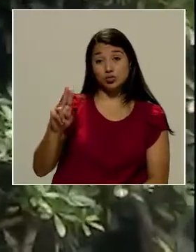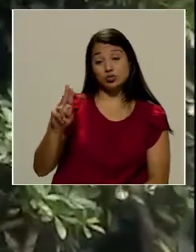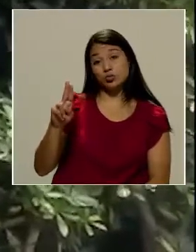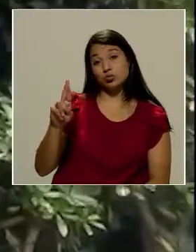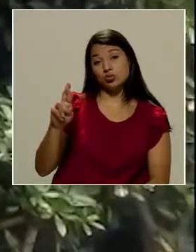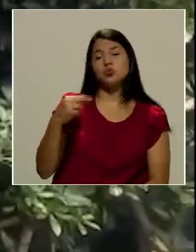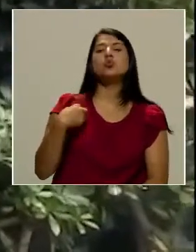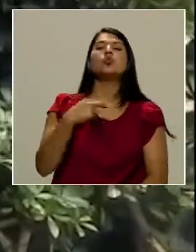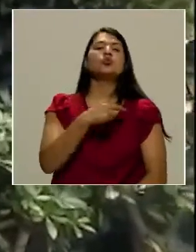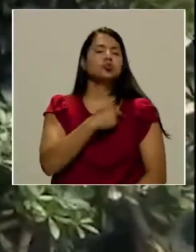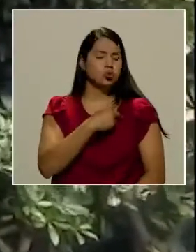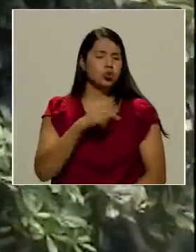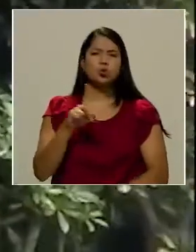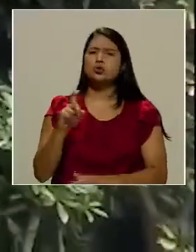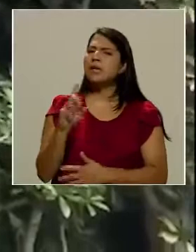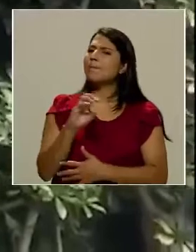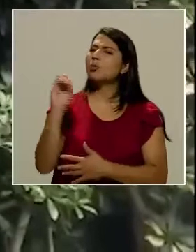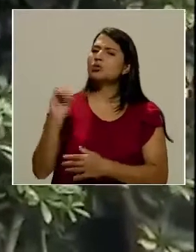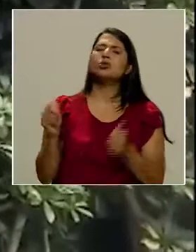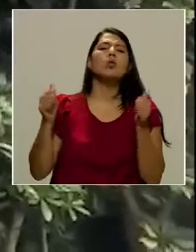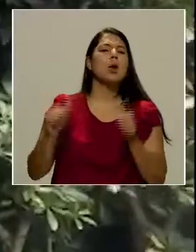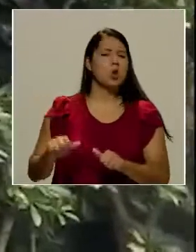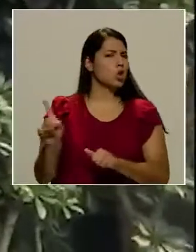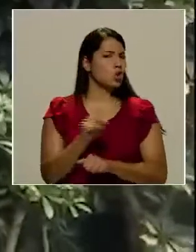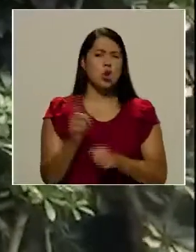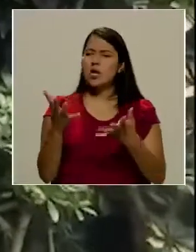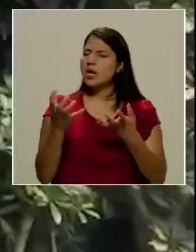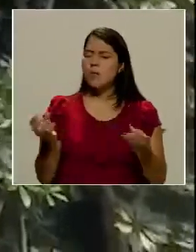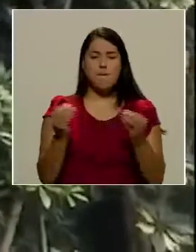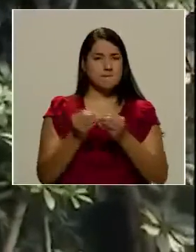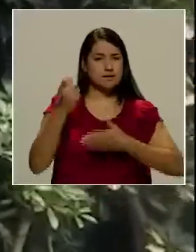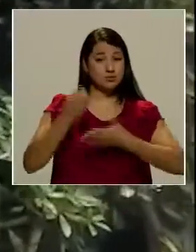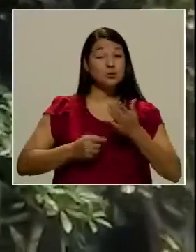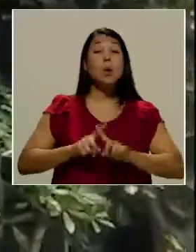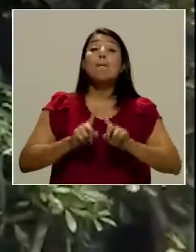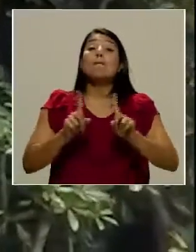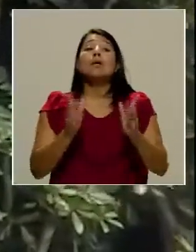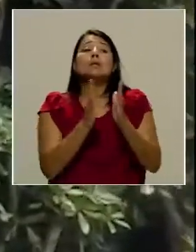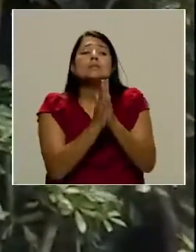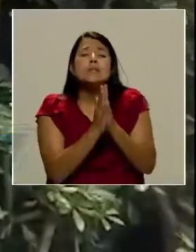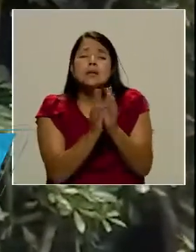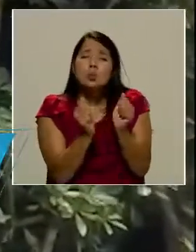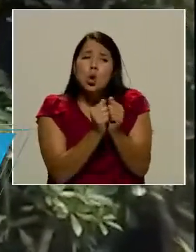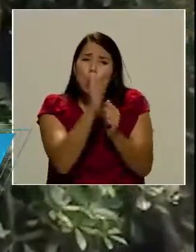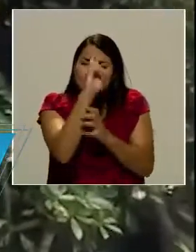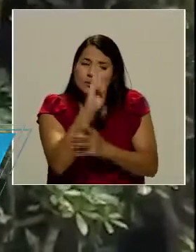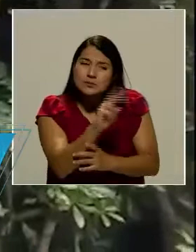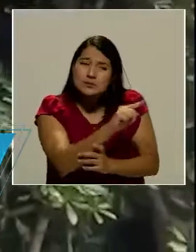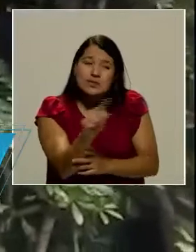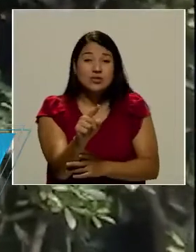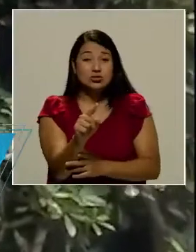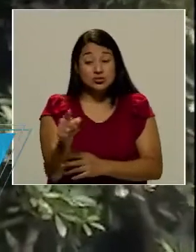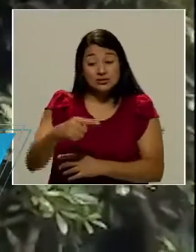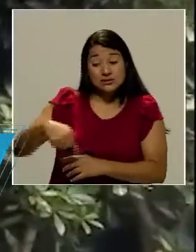100% de acuerdo en no más impuestos, mas sin embargo le pedimos a la población respetuosamente que hay un